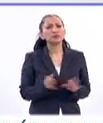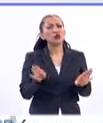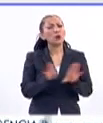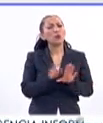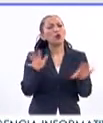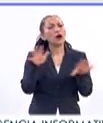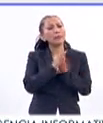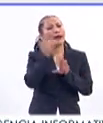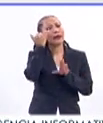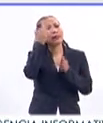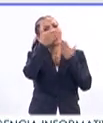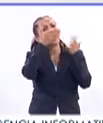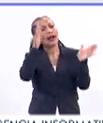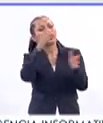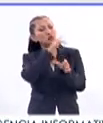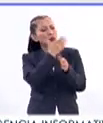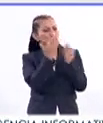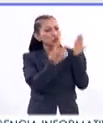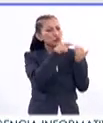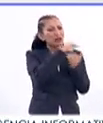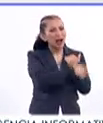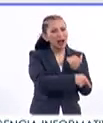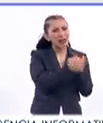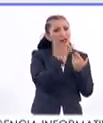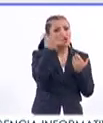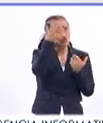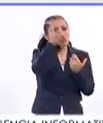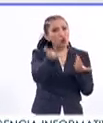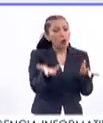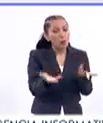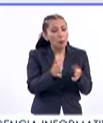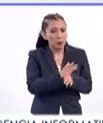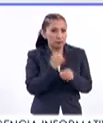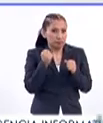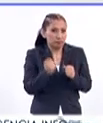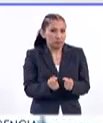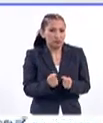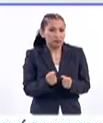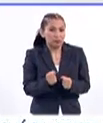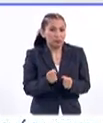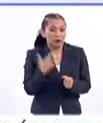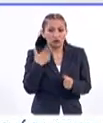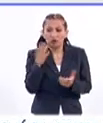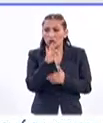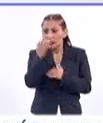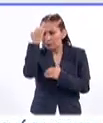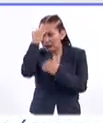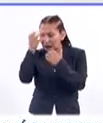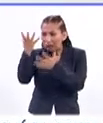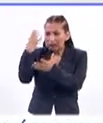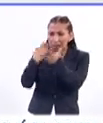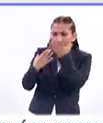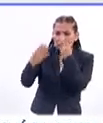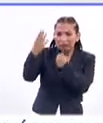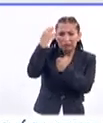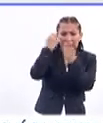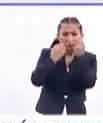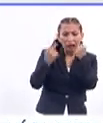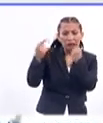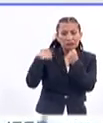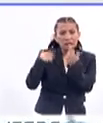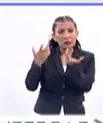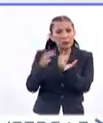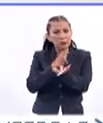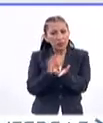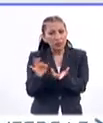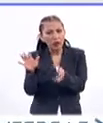cambió tu perspectiva de tu carrera y de tu futuro, sobre todo? Porque seguramente, pues con toda esta experiencia que tuviste, que aprendiste